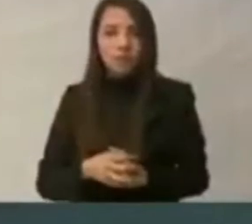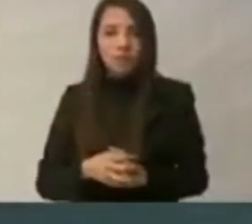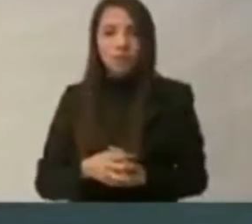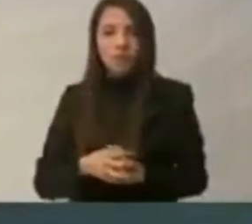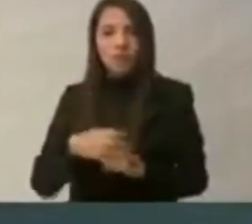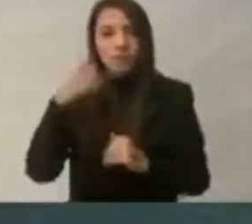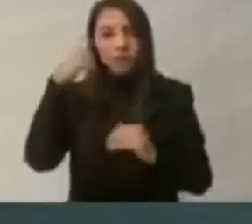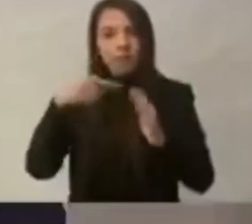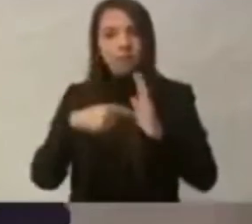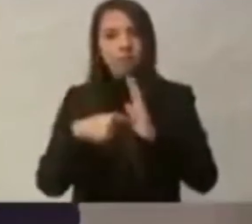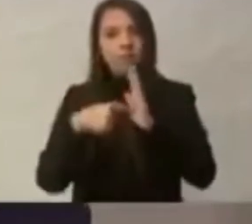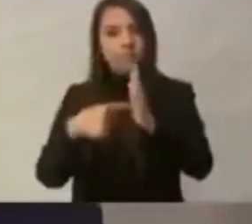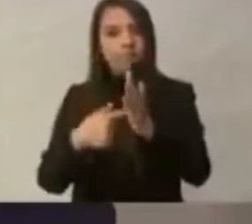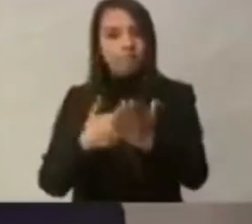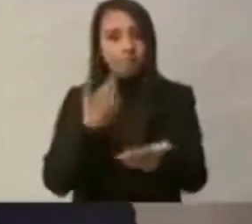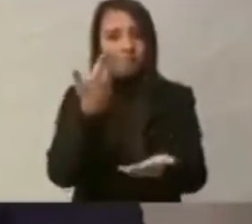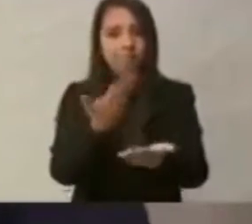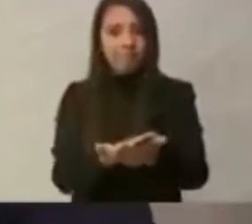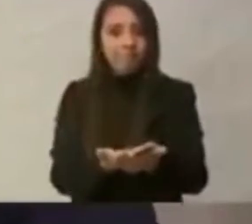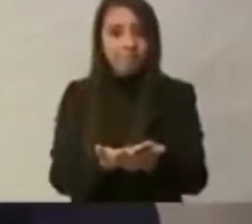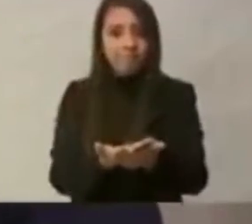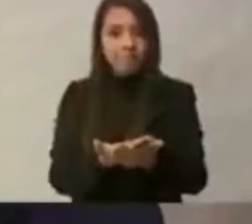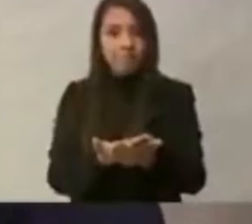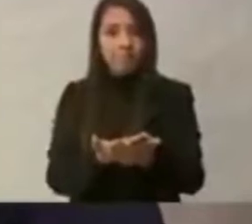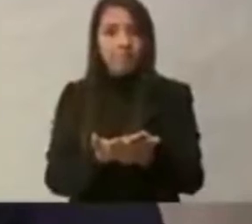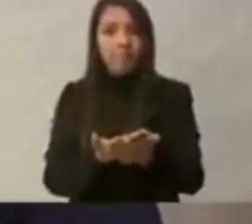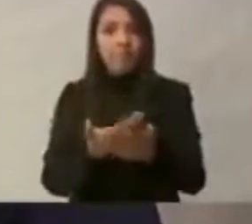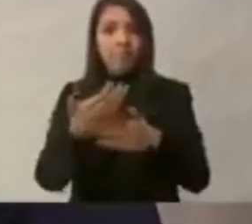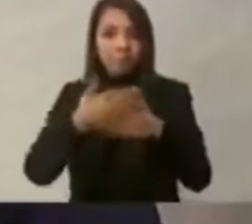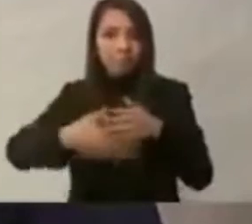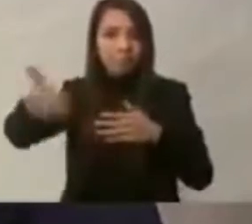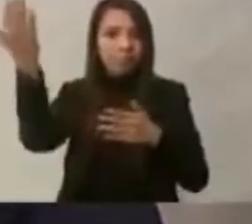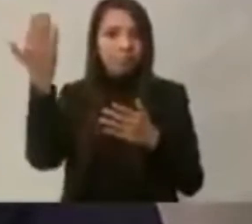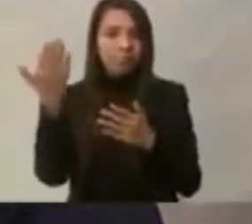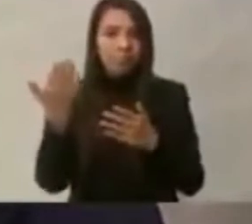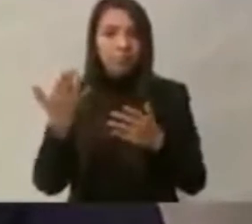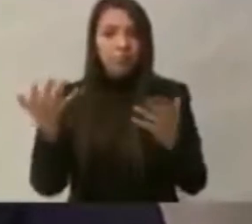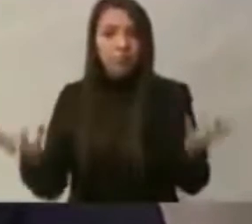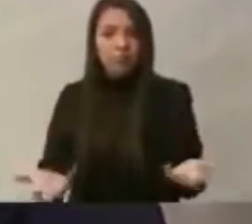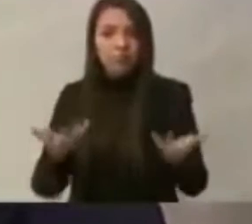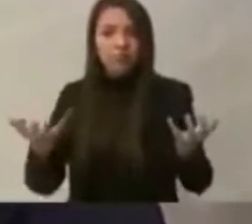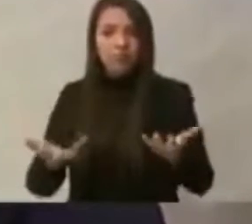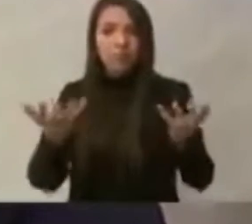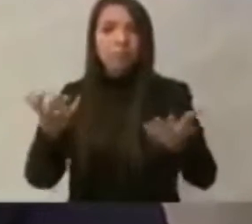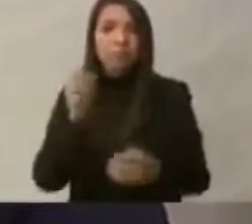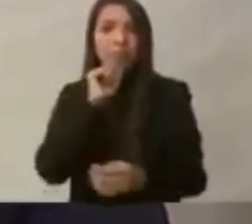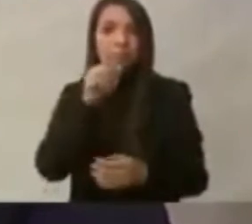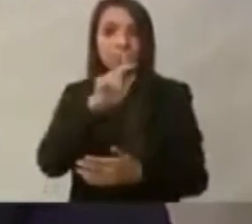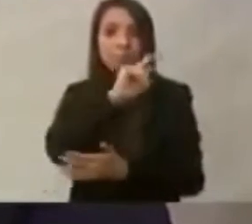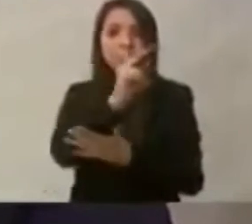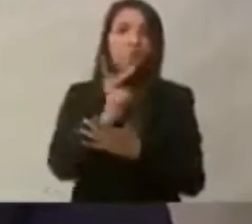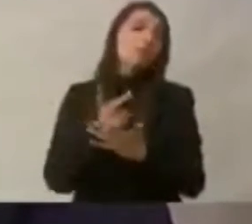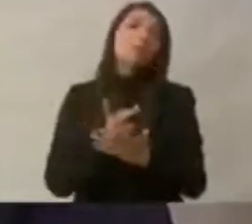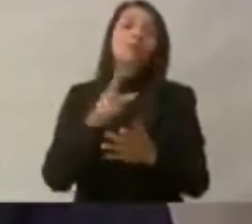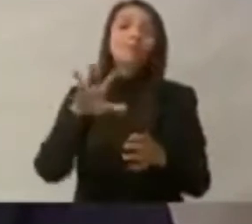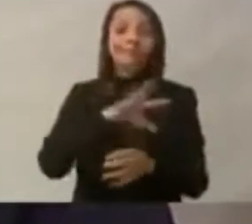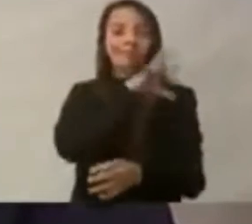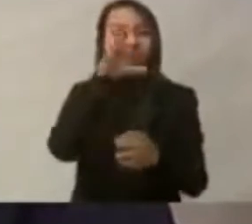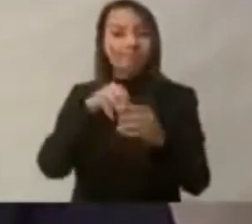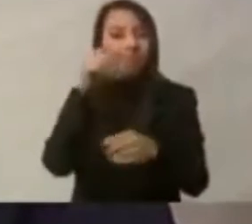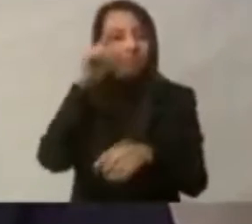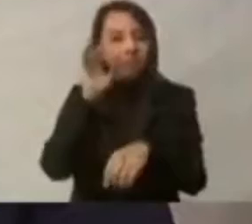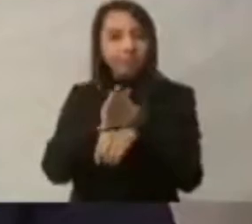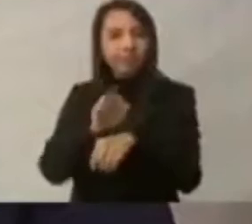exponer y poner en práctica este programa integral. Es algo